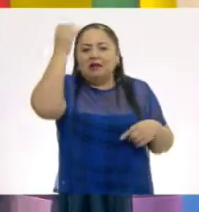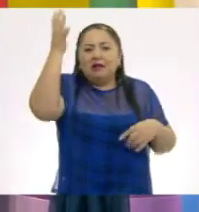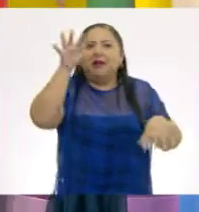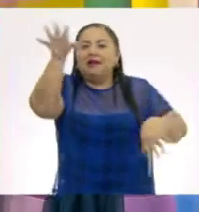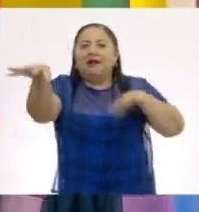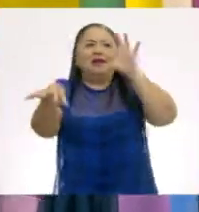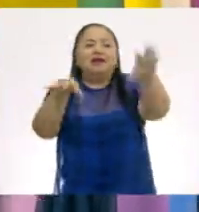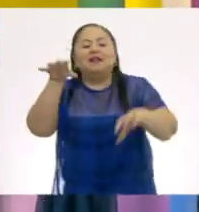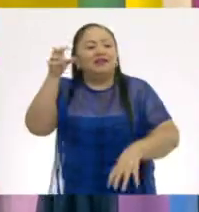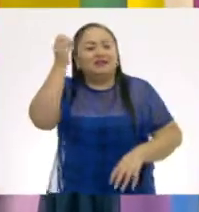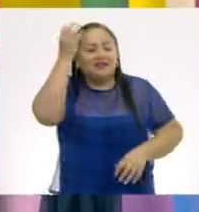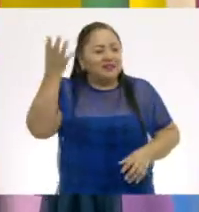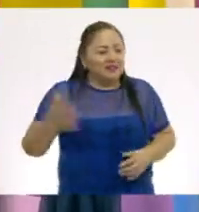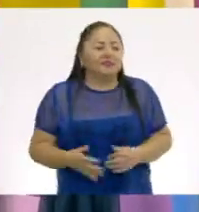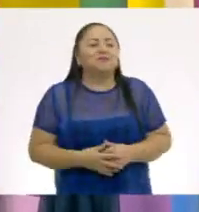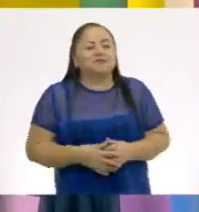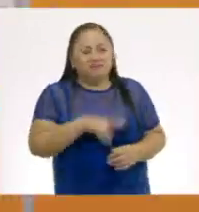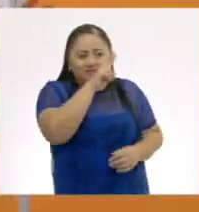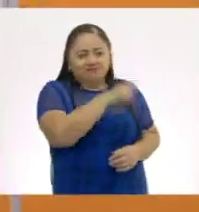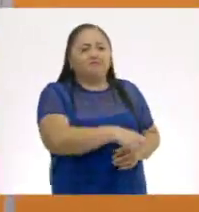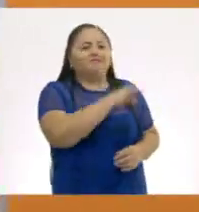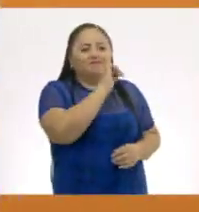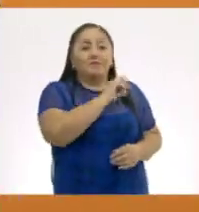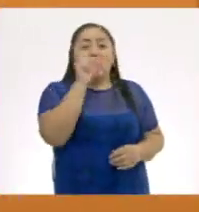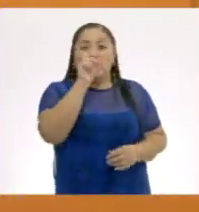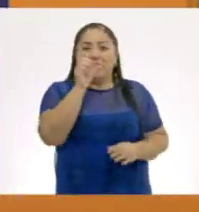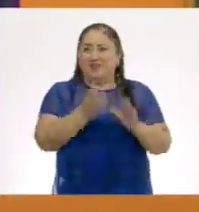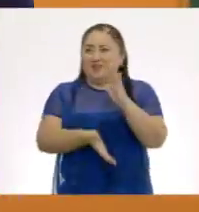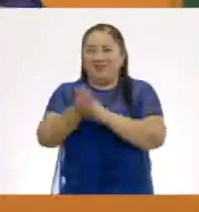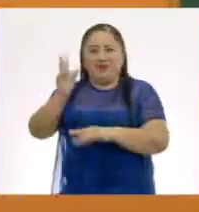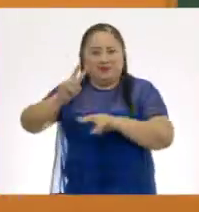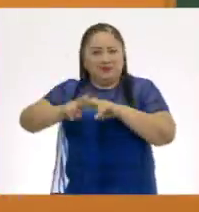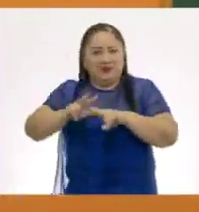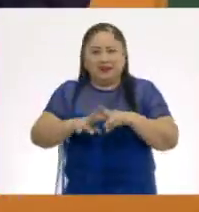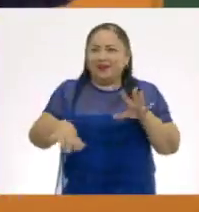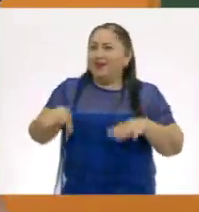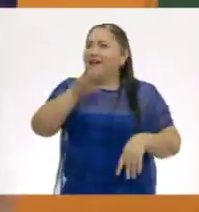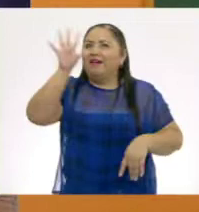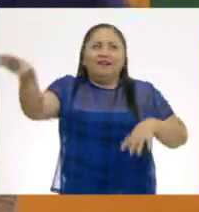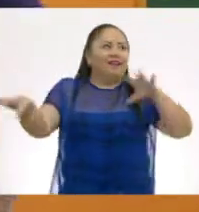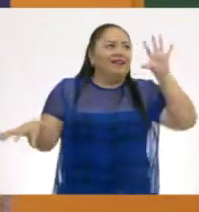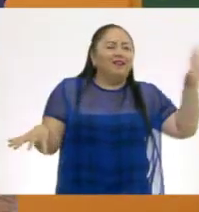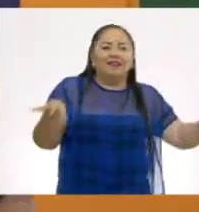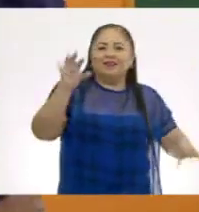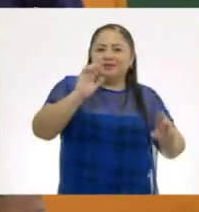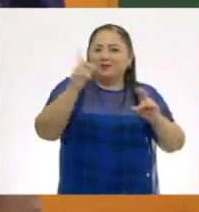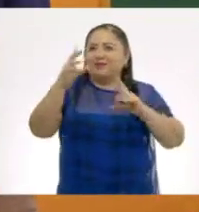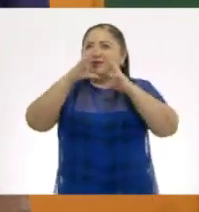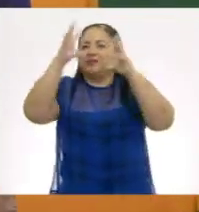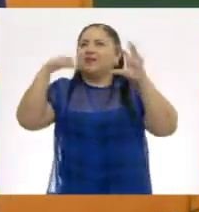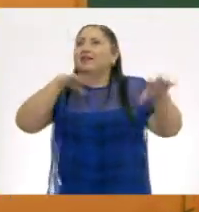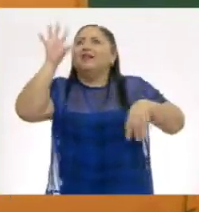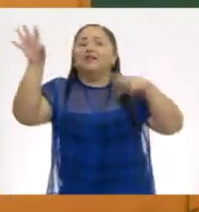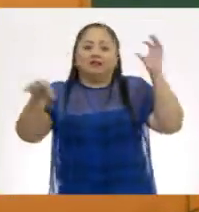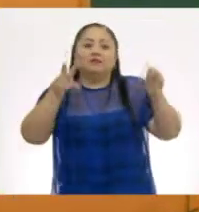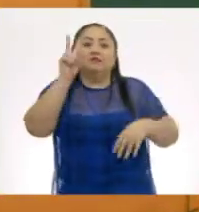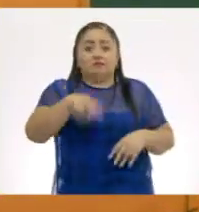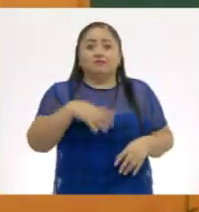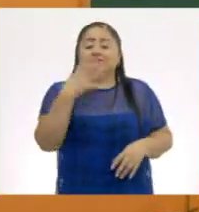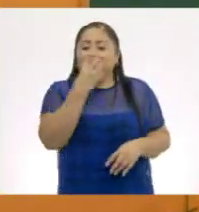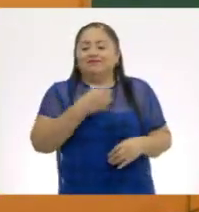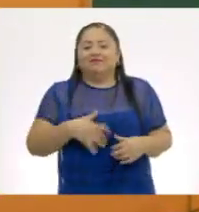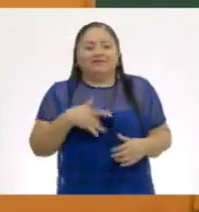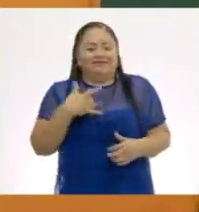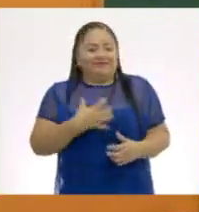Era... Sí, exactamente, como cuando vamos al parque y estamos tocando todos romper burbujas, que es muy